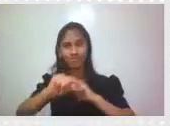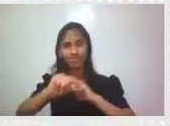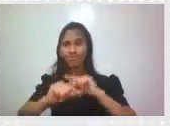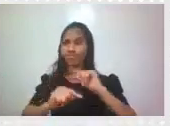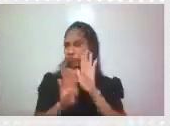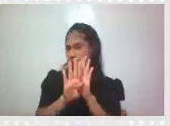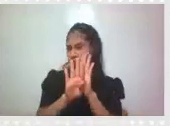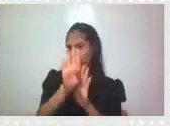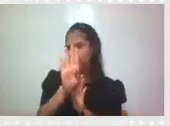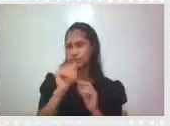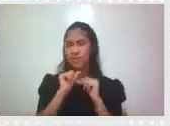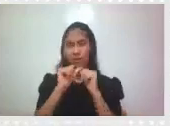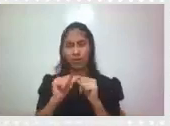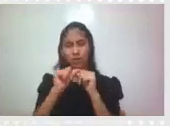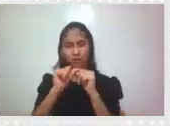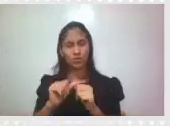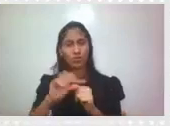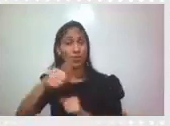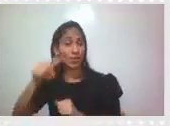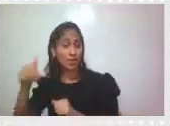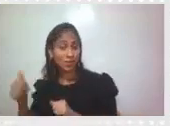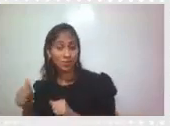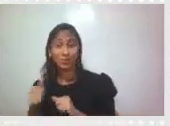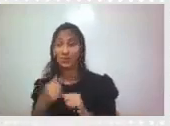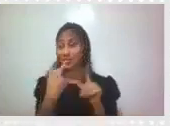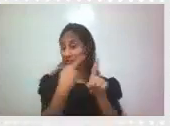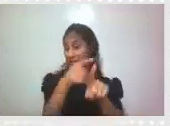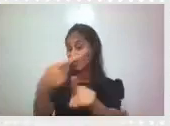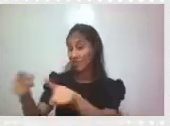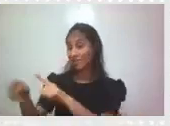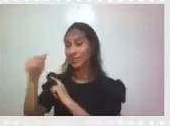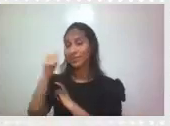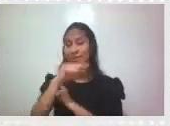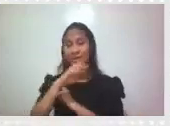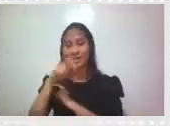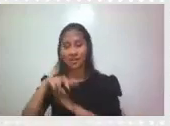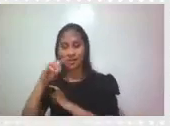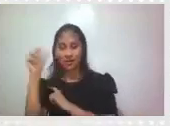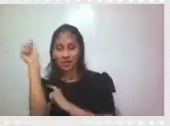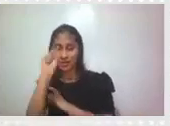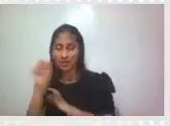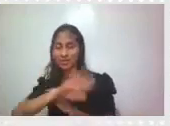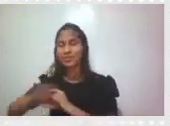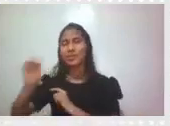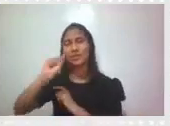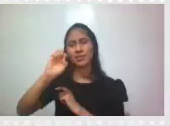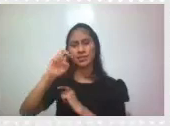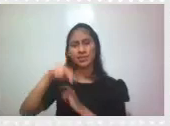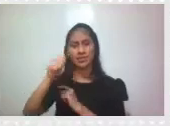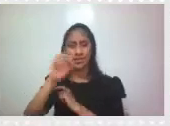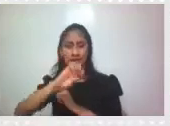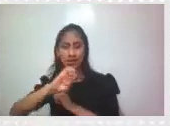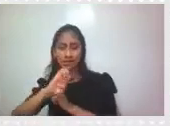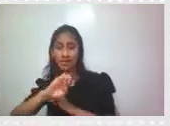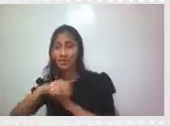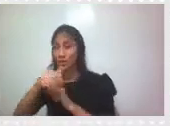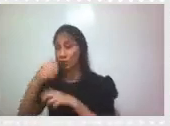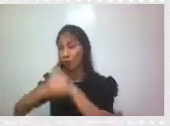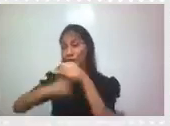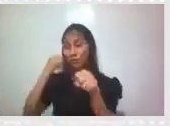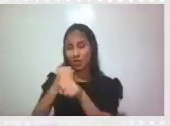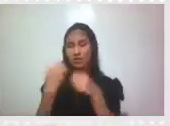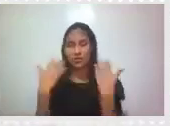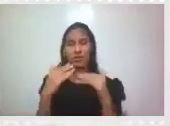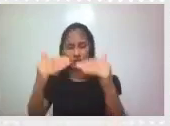continuando en las próximas ediciones de la agenda indígena del SENACE con los pueblos indígenas de los próximos años. Otro